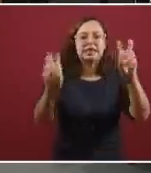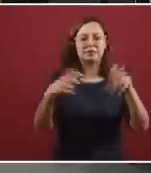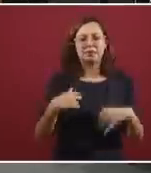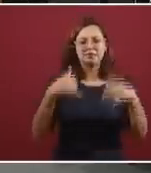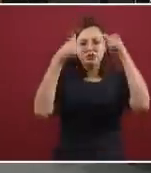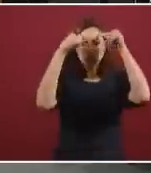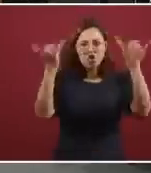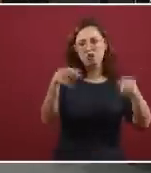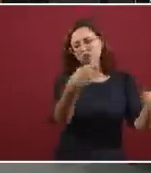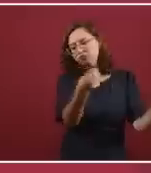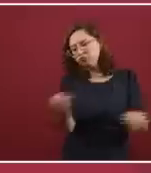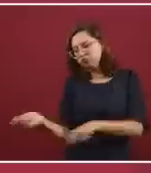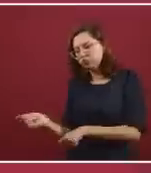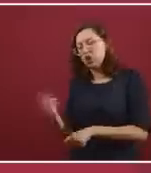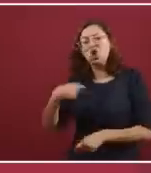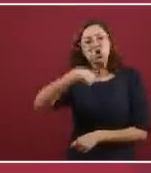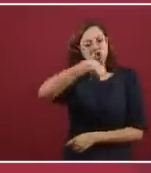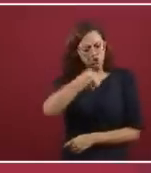una decisión